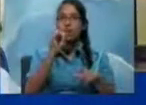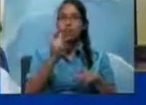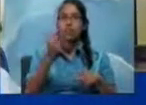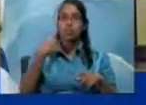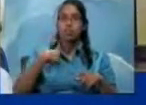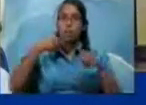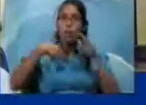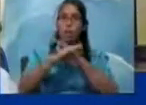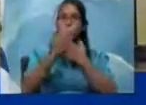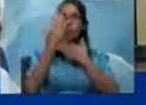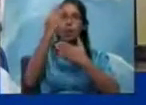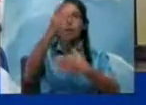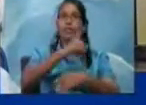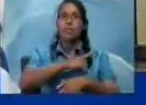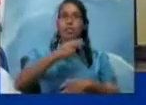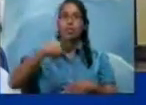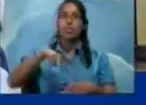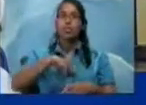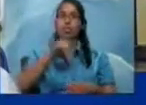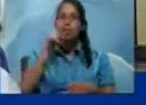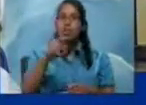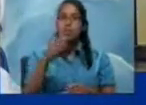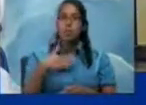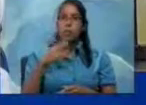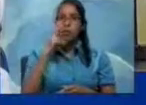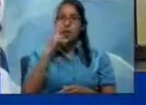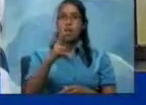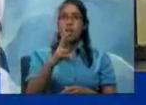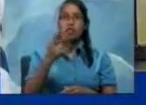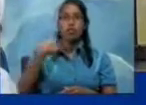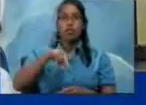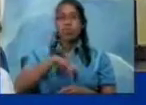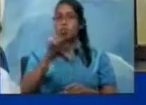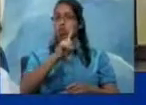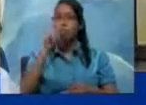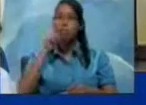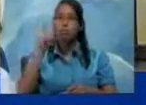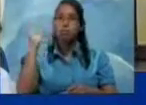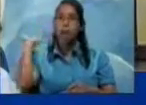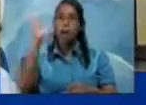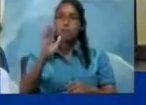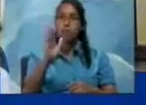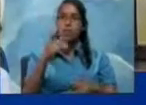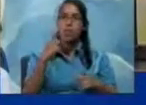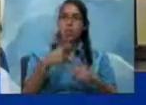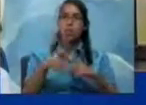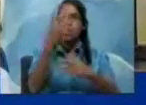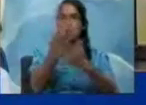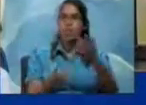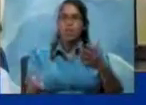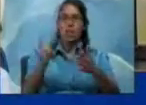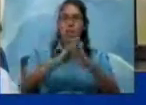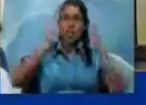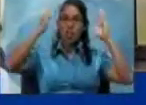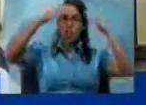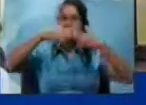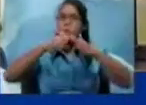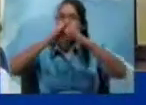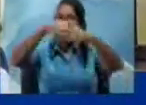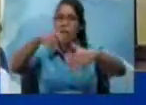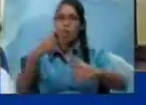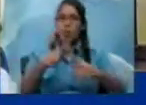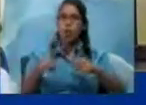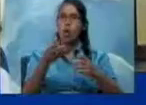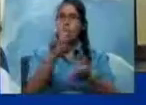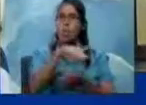delante de vosotros y allí me veréis nosotros no vinimos a ver redes y barcos y botes y y